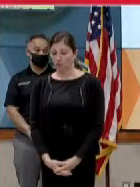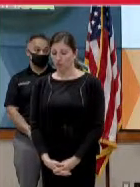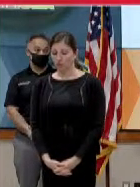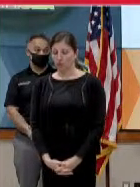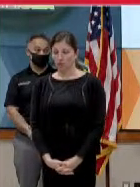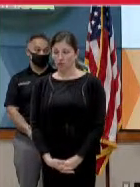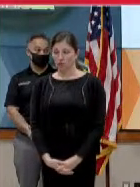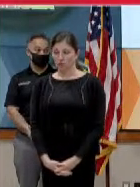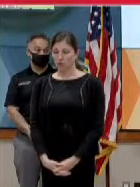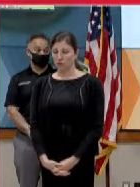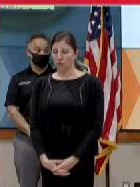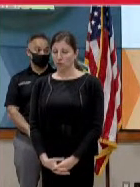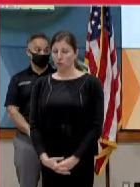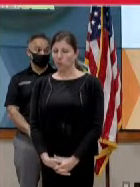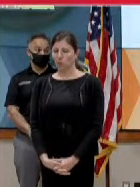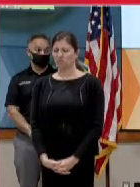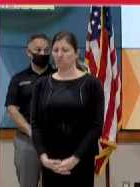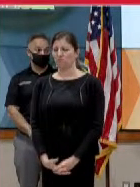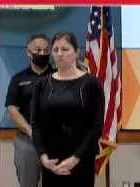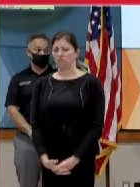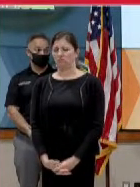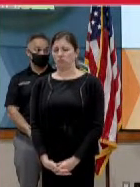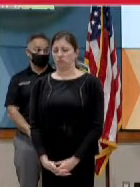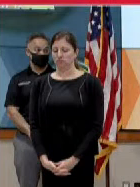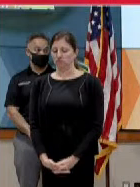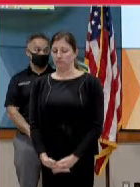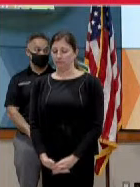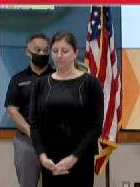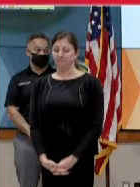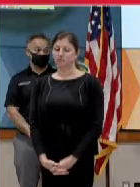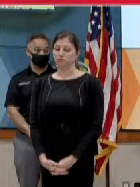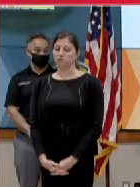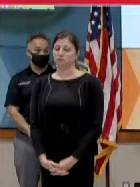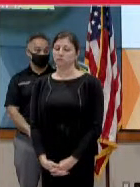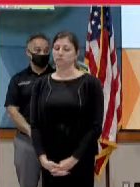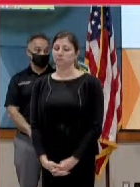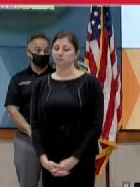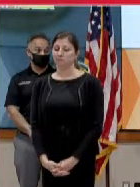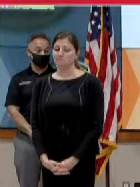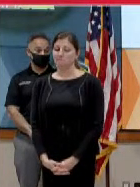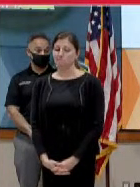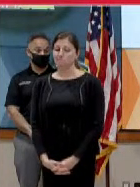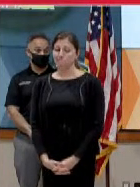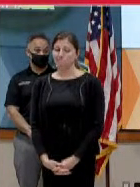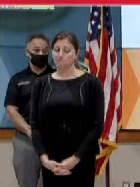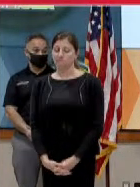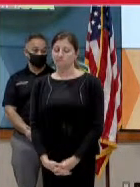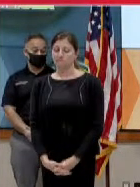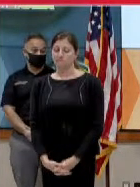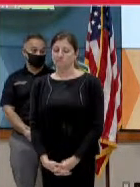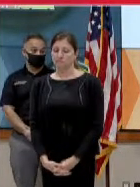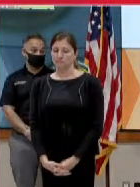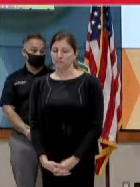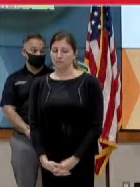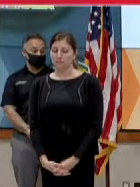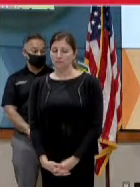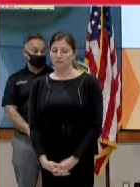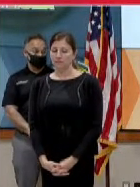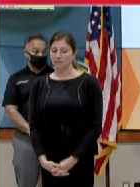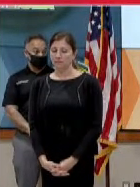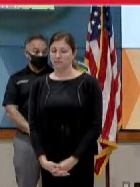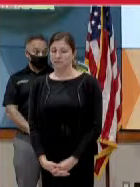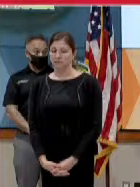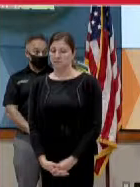el gobernador, con el estado, pidiéndole que nos permita poder implementar una orden. No me ha dado esa